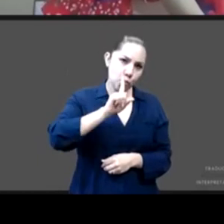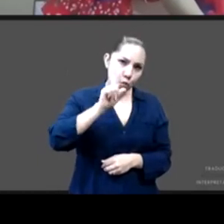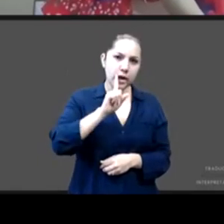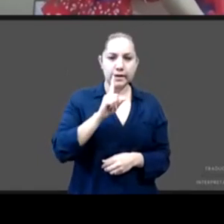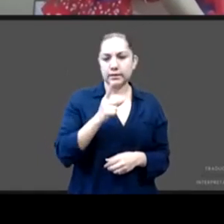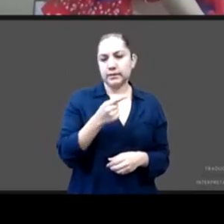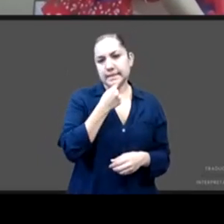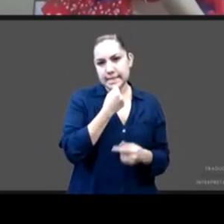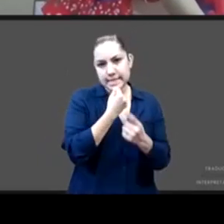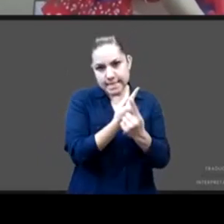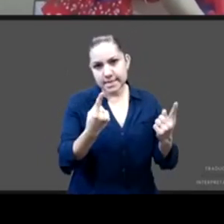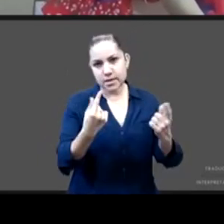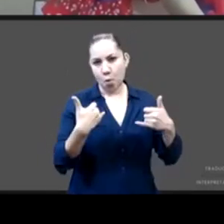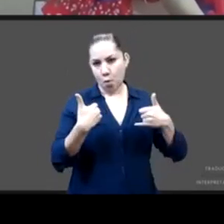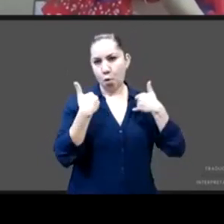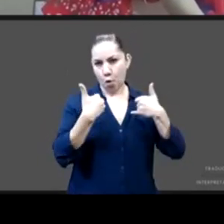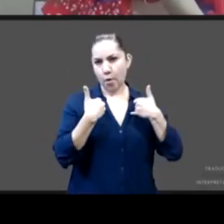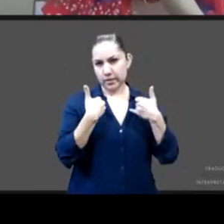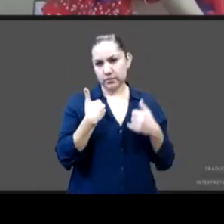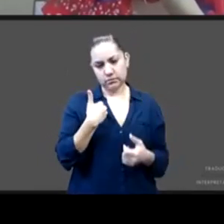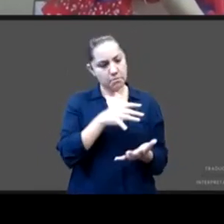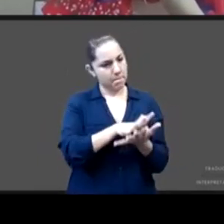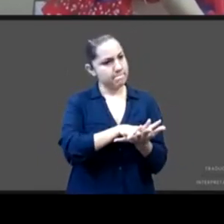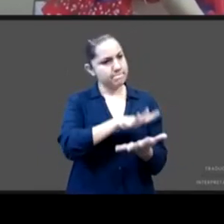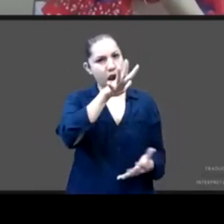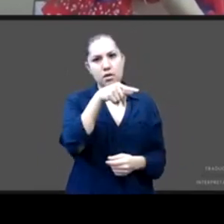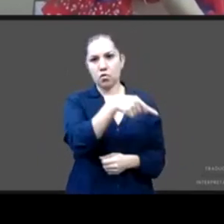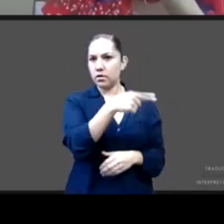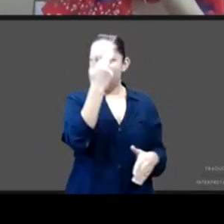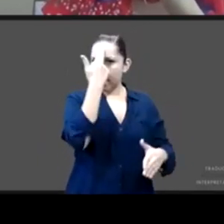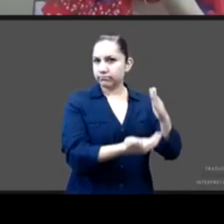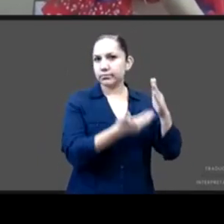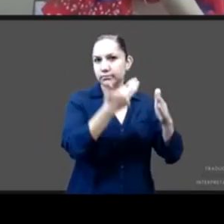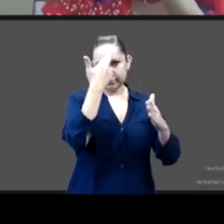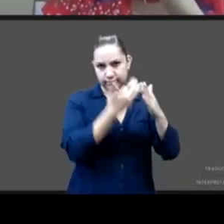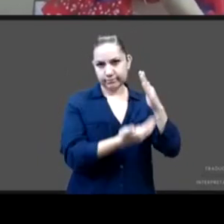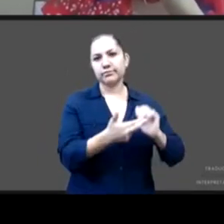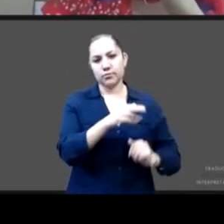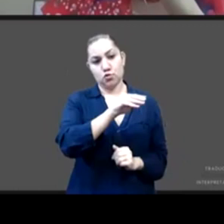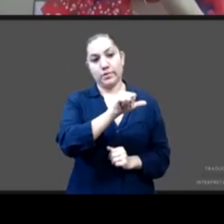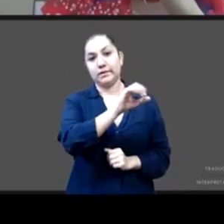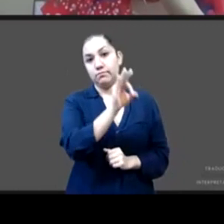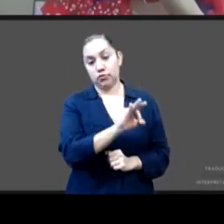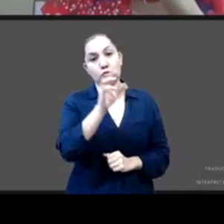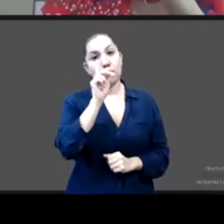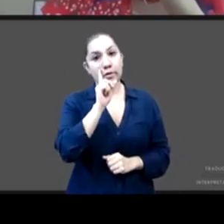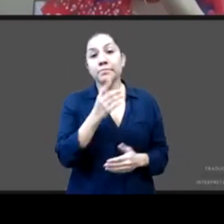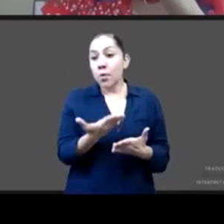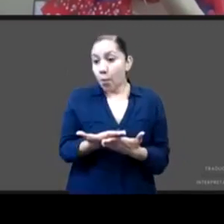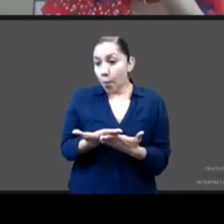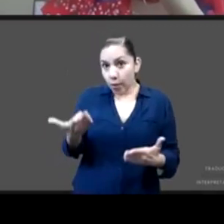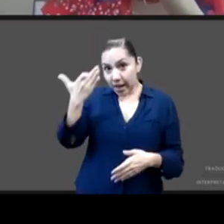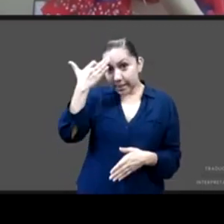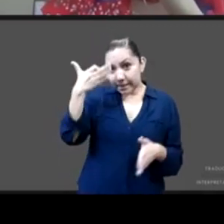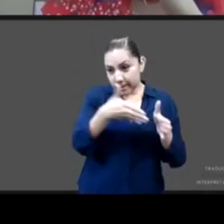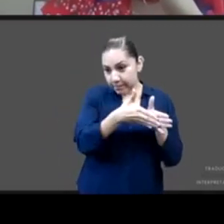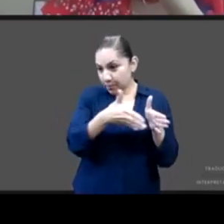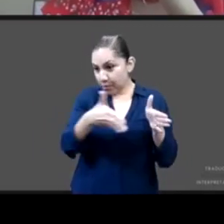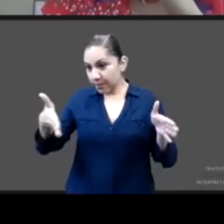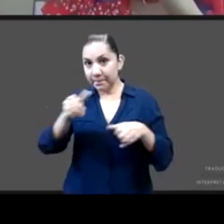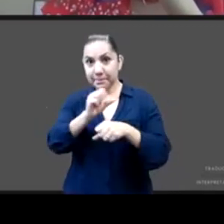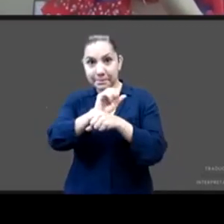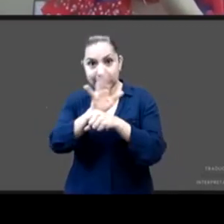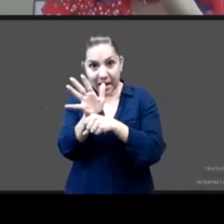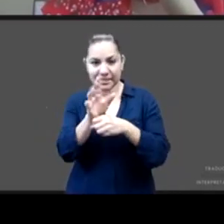ahí que hoy, lamentablemente, en el contexto de la pandemia, se unen, o cuatro factores. Está el